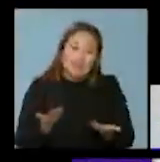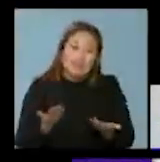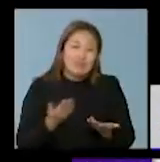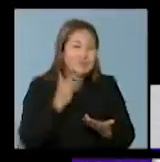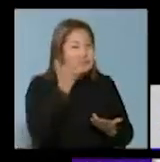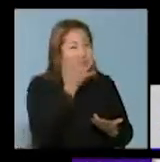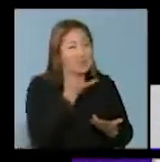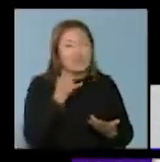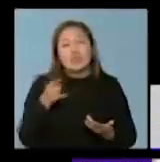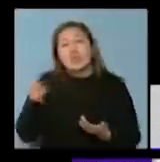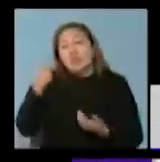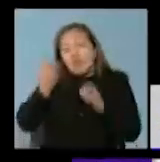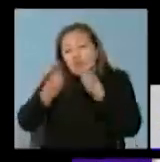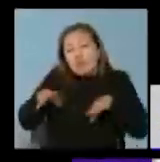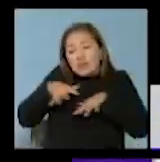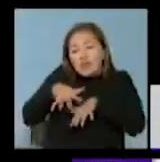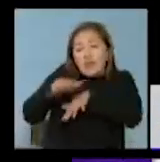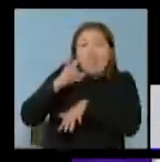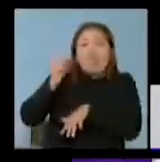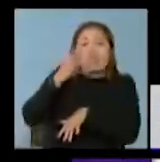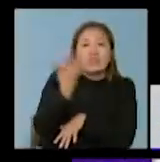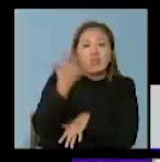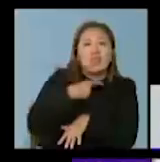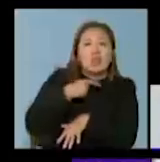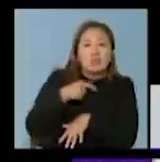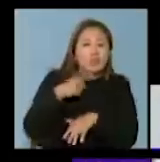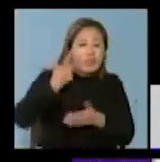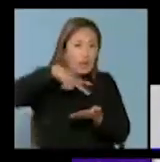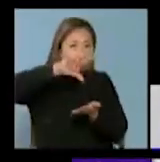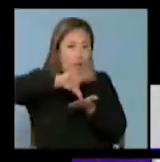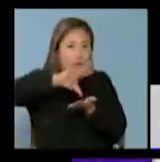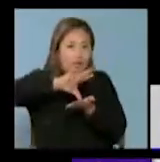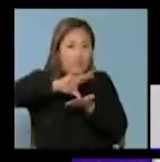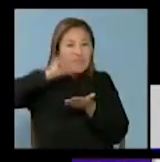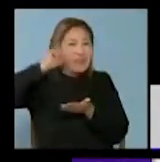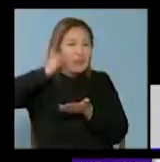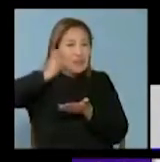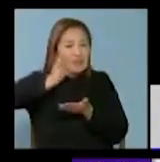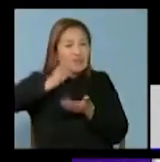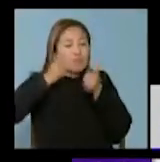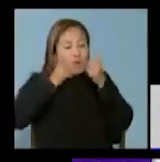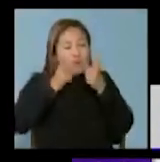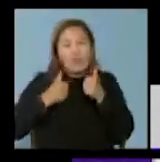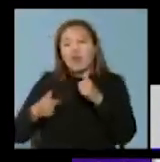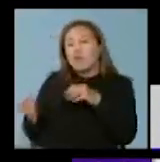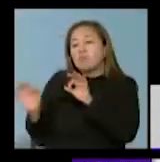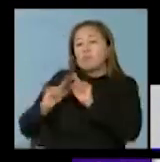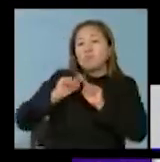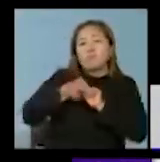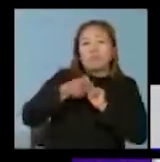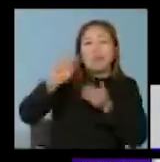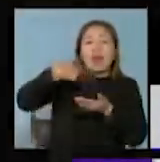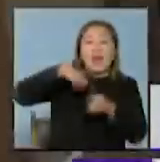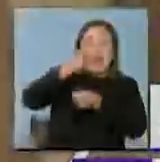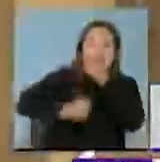es. ¿De dónde van a partir el día 5 de agosto? Del parque de San Martín. Perfecto, con destino a la Plaza Belgrano. A